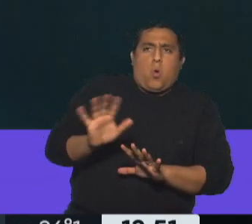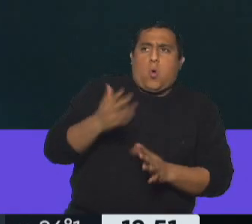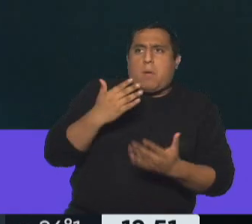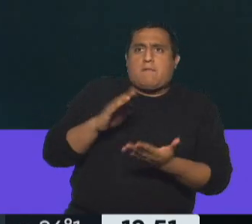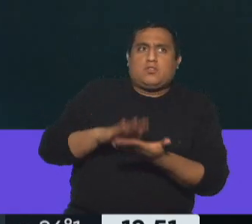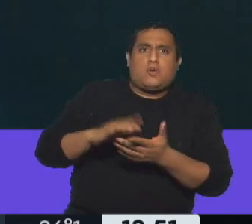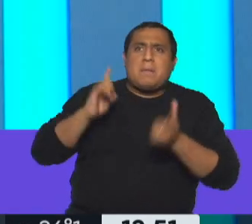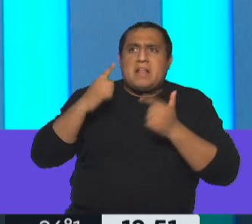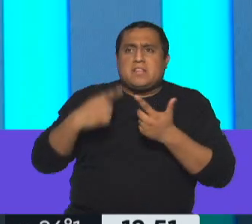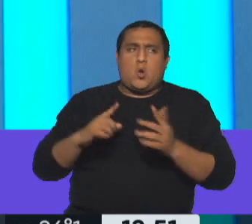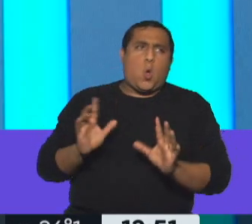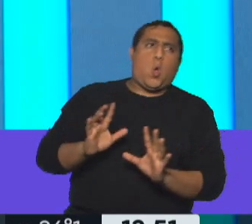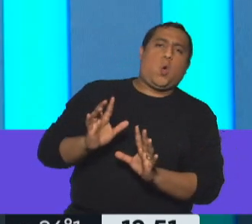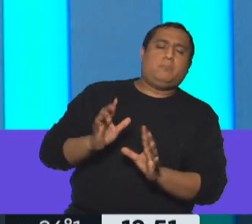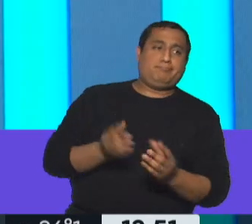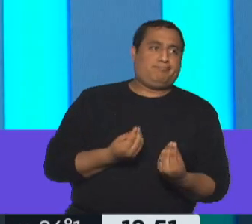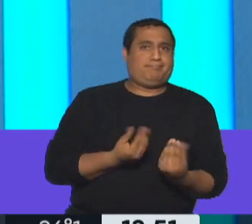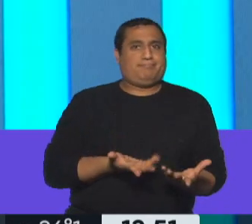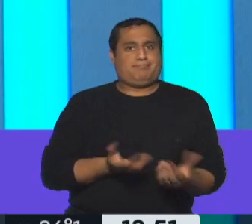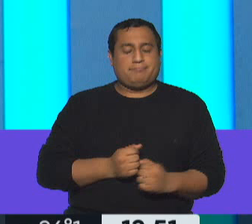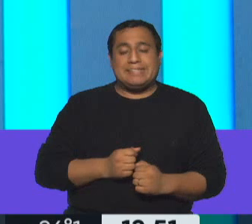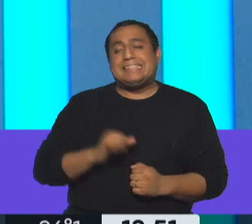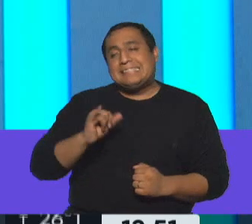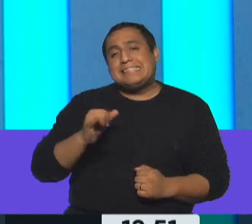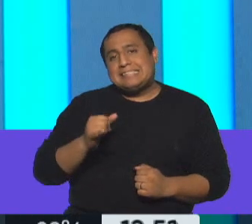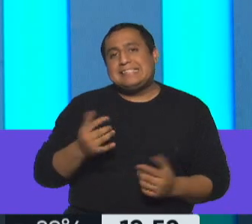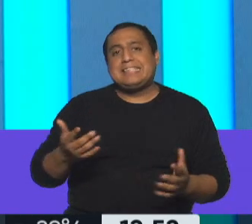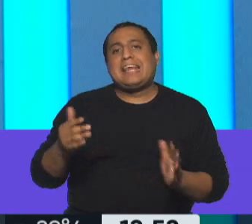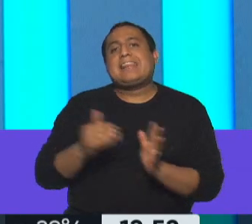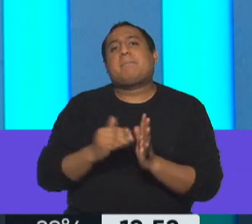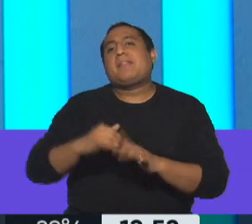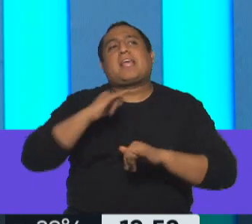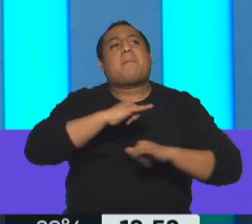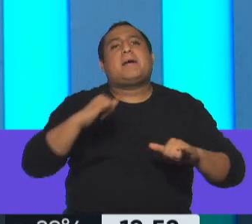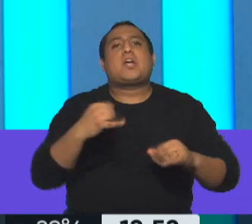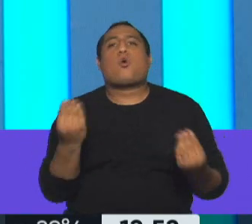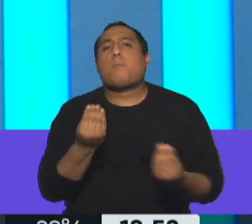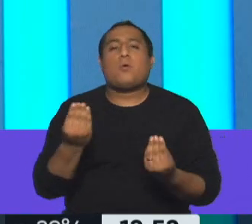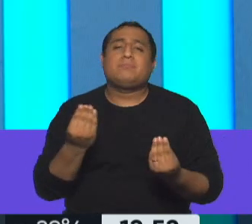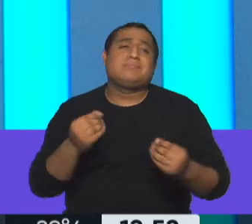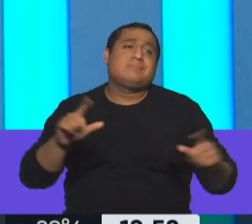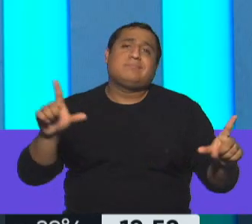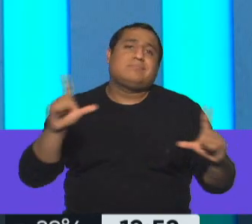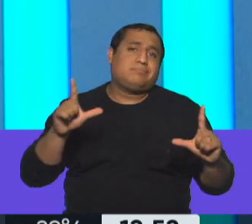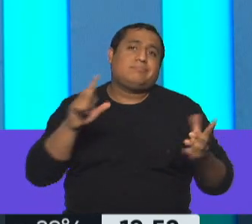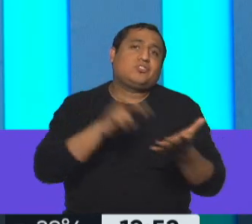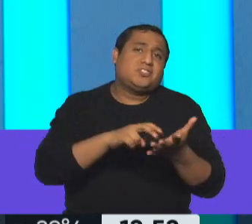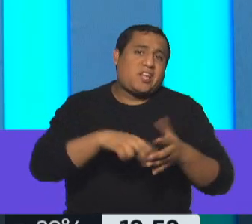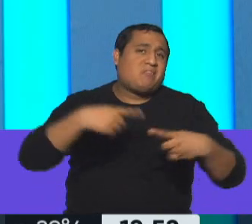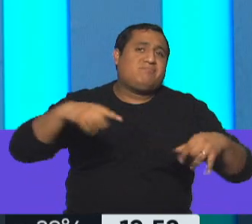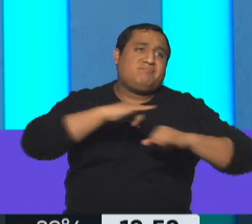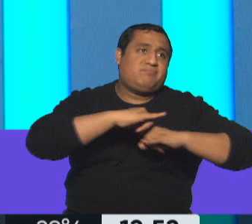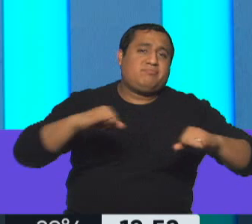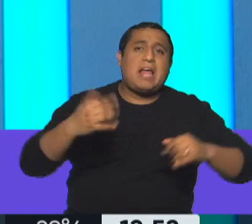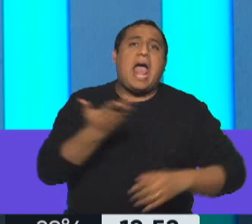hablar de placer bueno tiene que ver eso tiene que ver en definitiva por donde pasa la campaña la campaña está pasando en los medios no hay actos masivos la